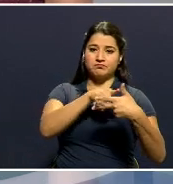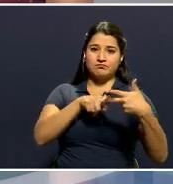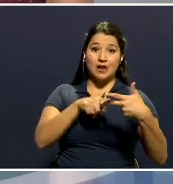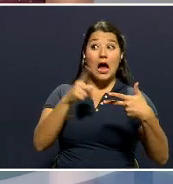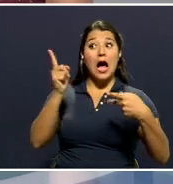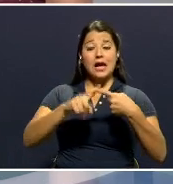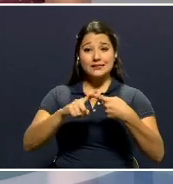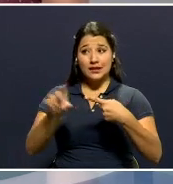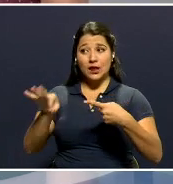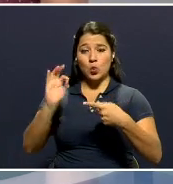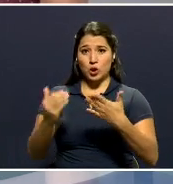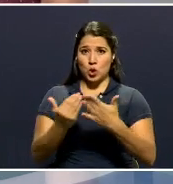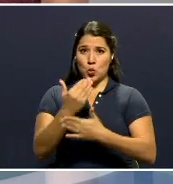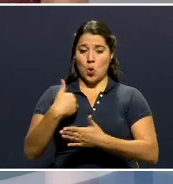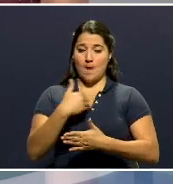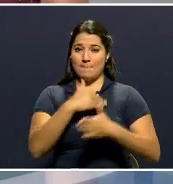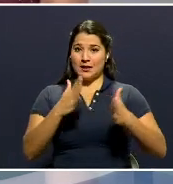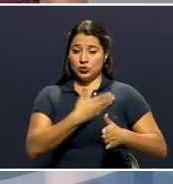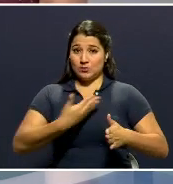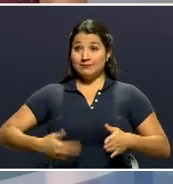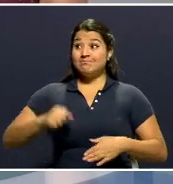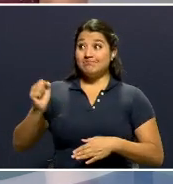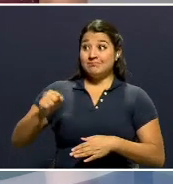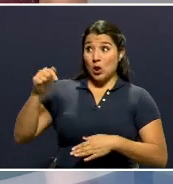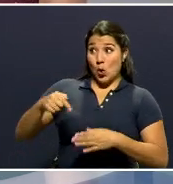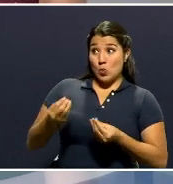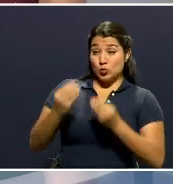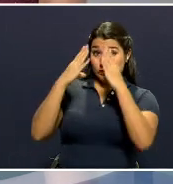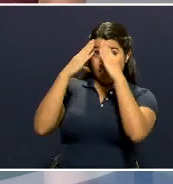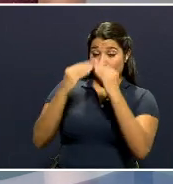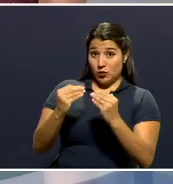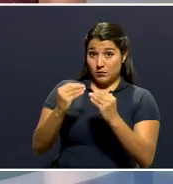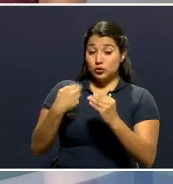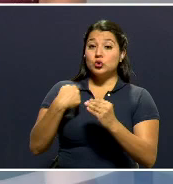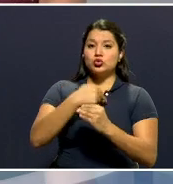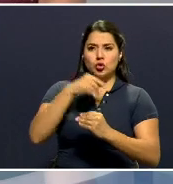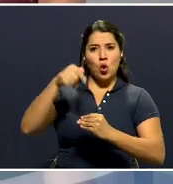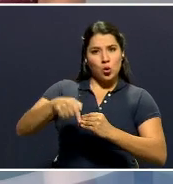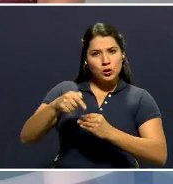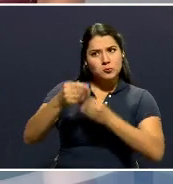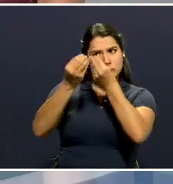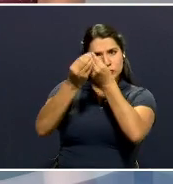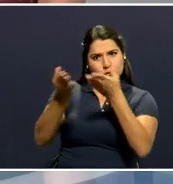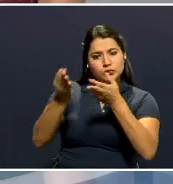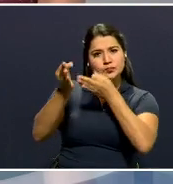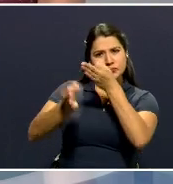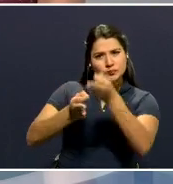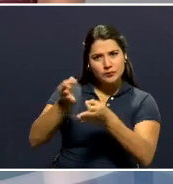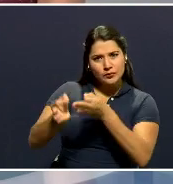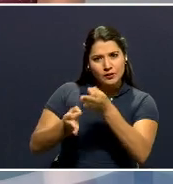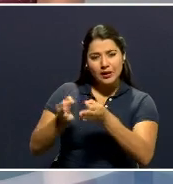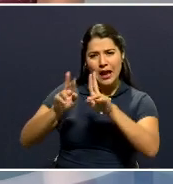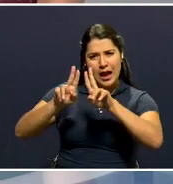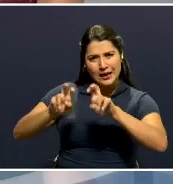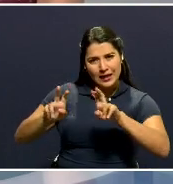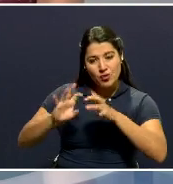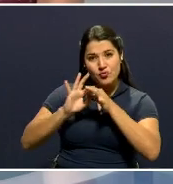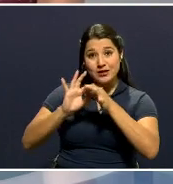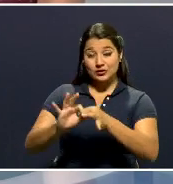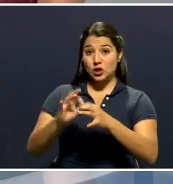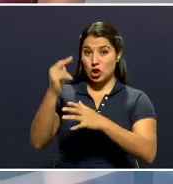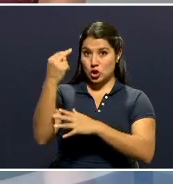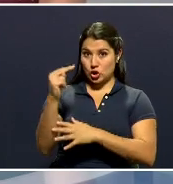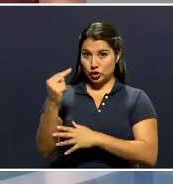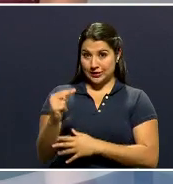jornada muy agitada sobre la cual vamos a informarle, a darle reacciones, contexto y análisis en esta